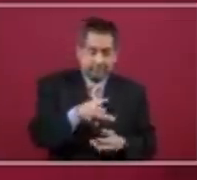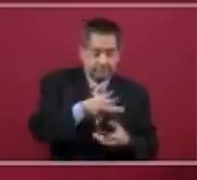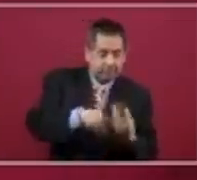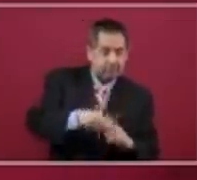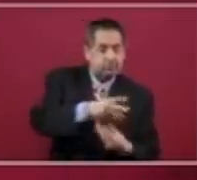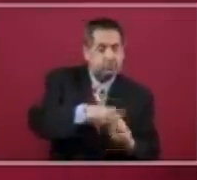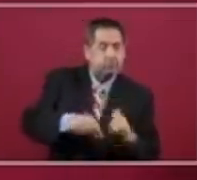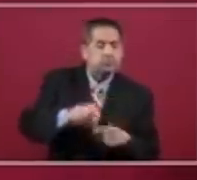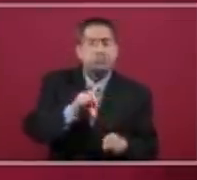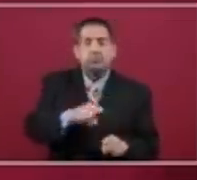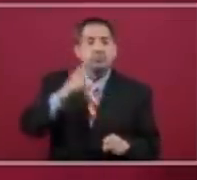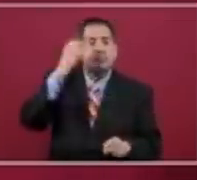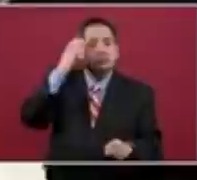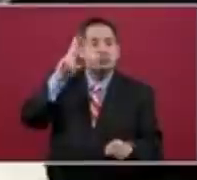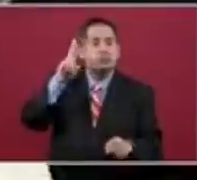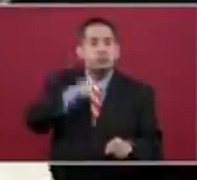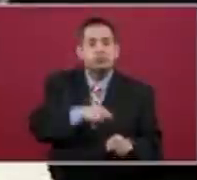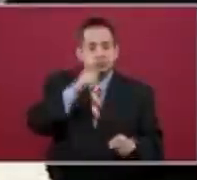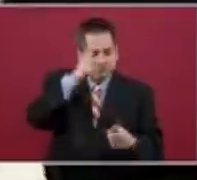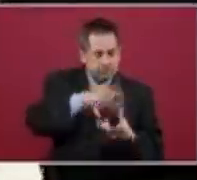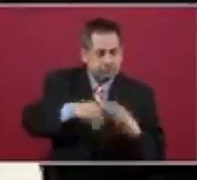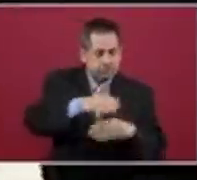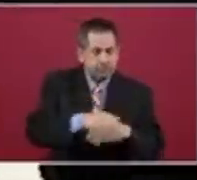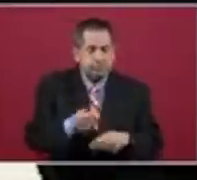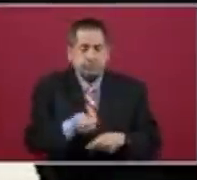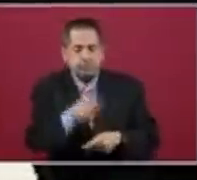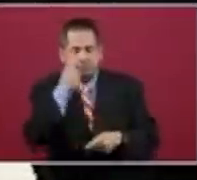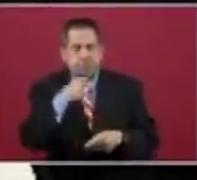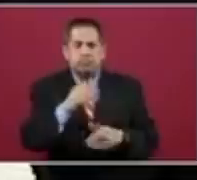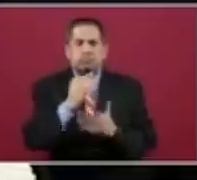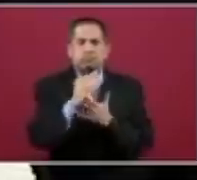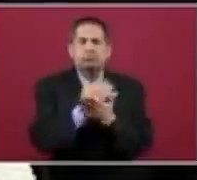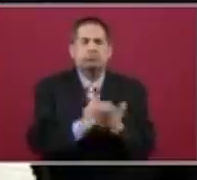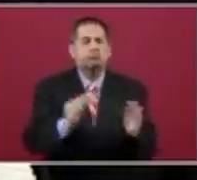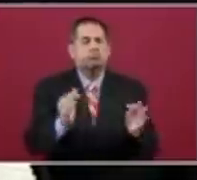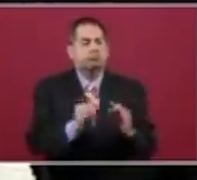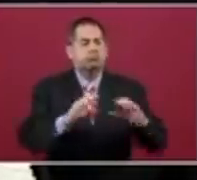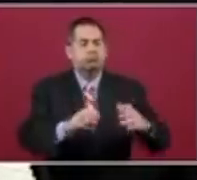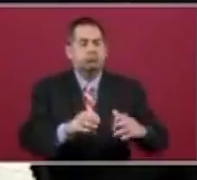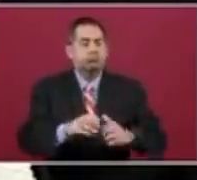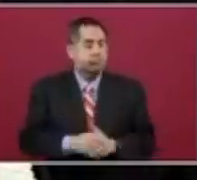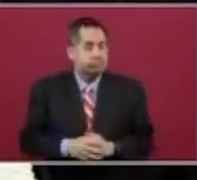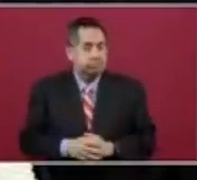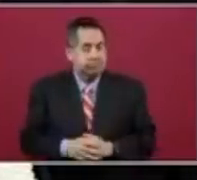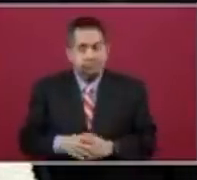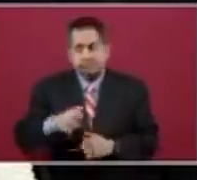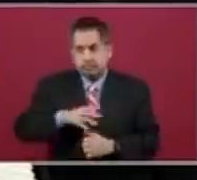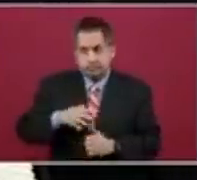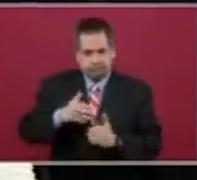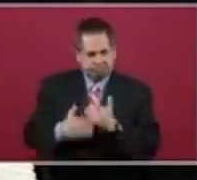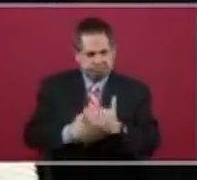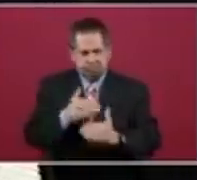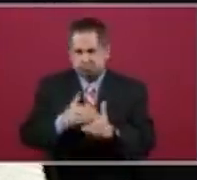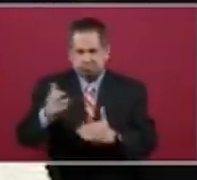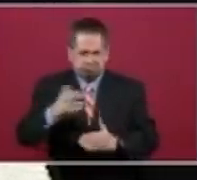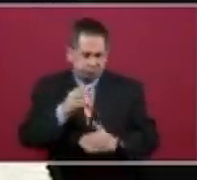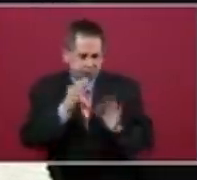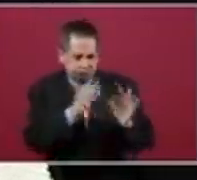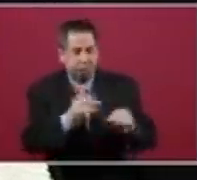Cuautla para el enfriamiento. Revisaron todo el proceso y consideran que el proceso es adecuado y va a permitir